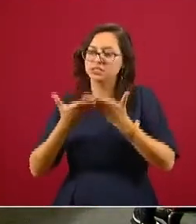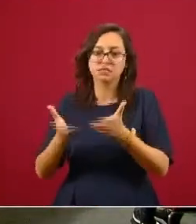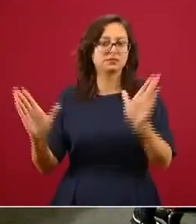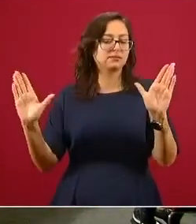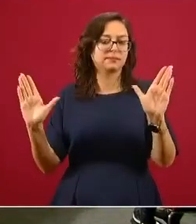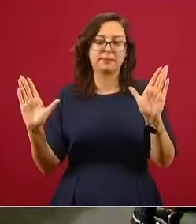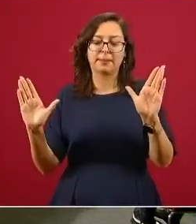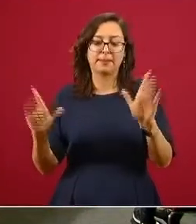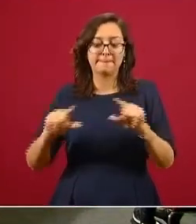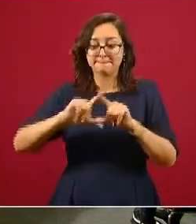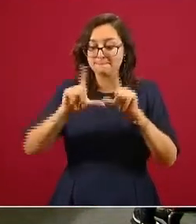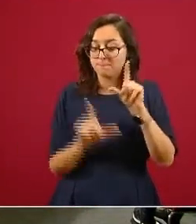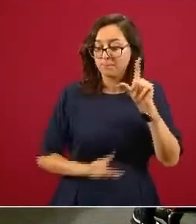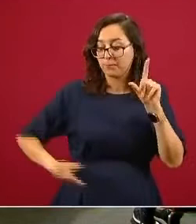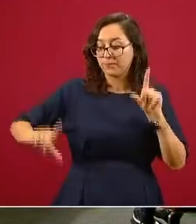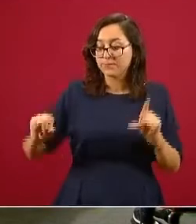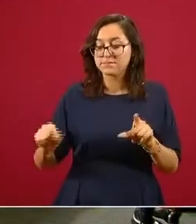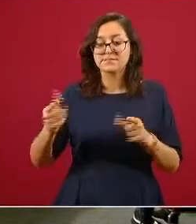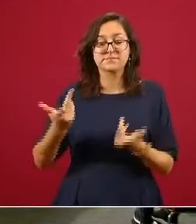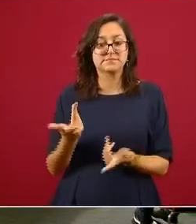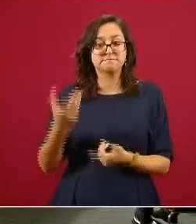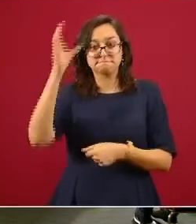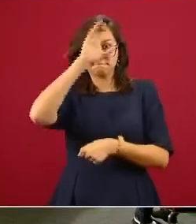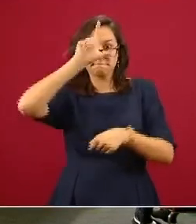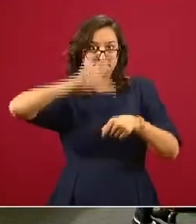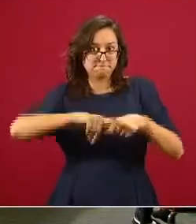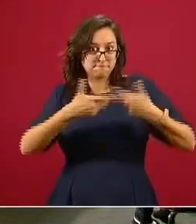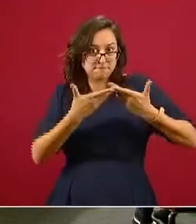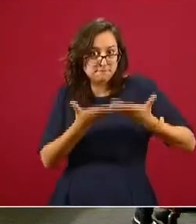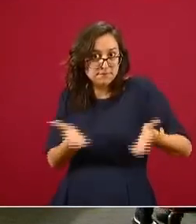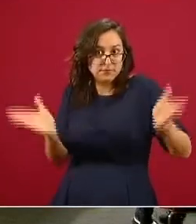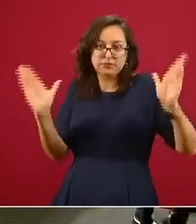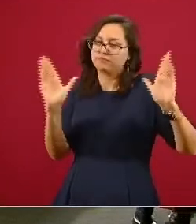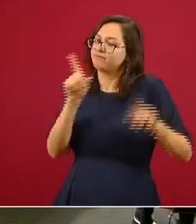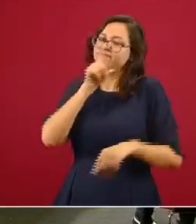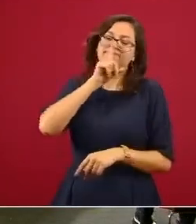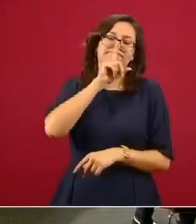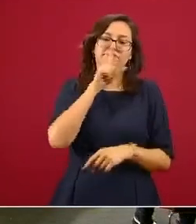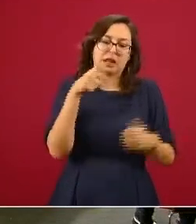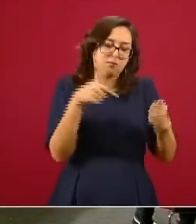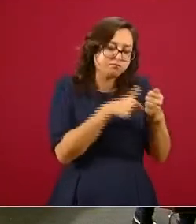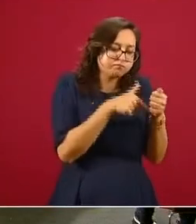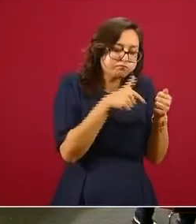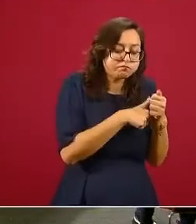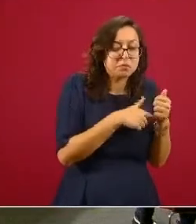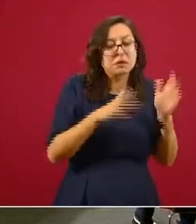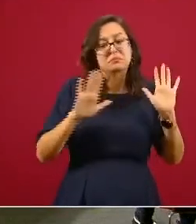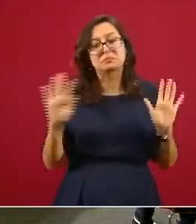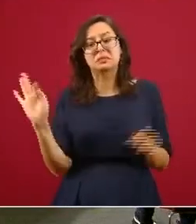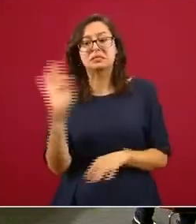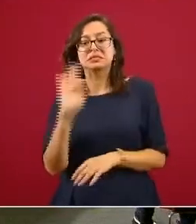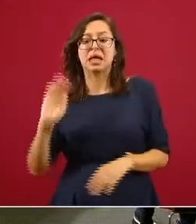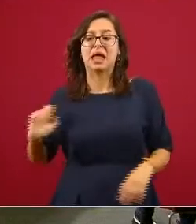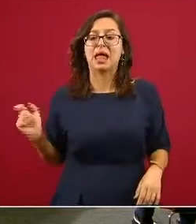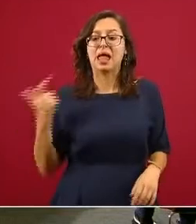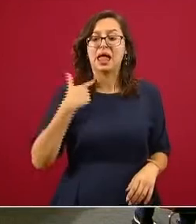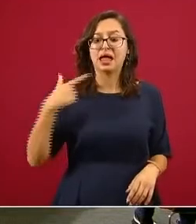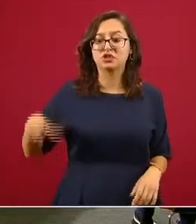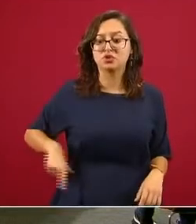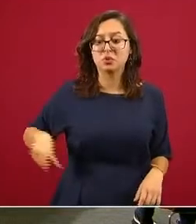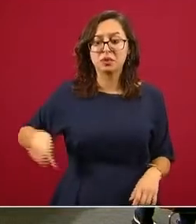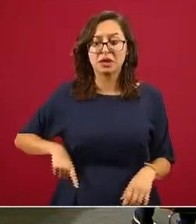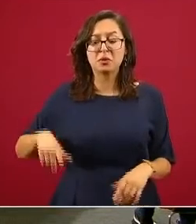ciudadanía. En México no existía la cultura de compartir datos por múltiples razones. Quizá en administraciones previas